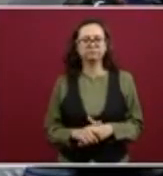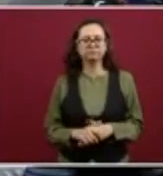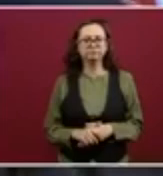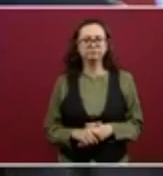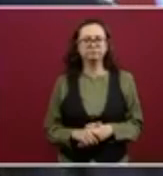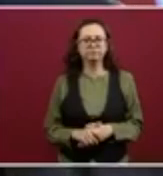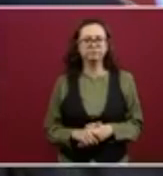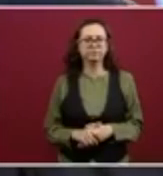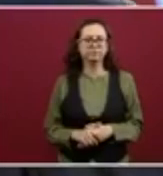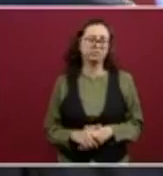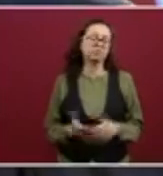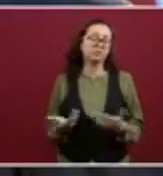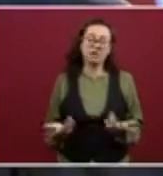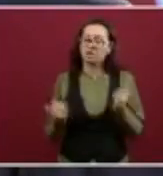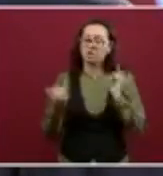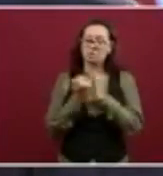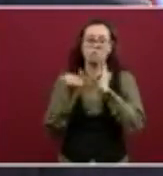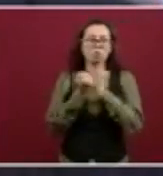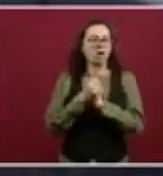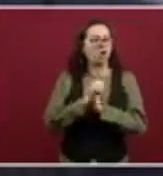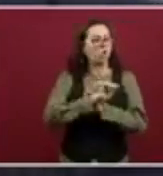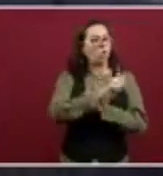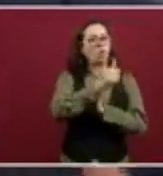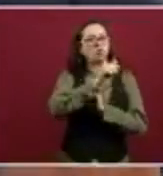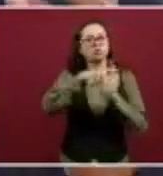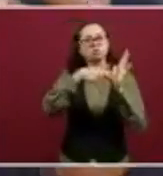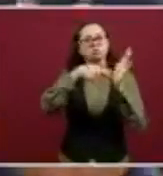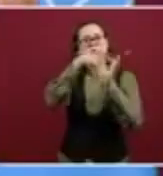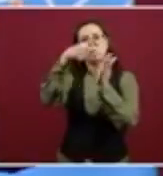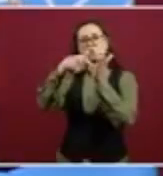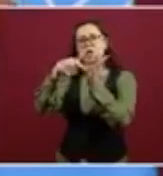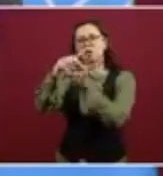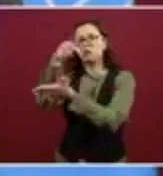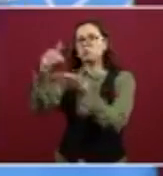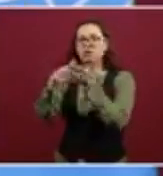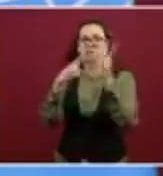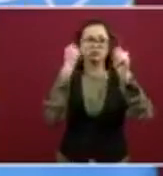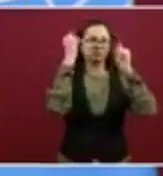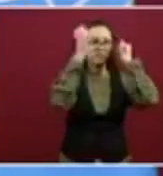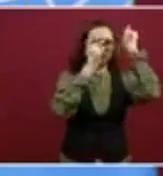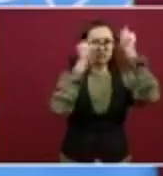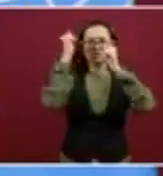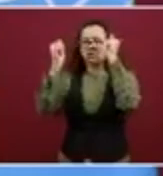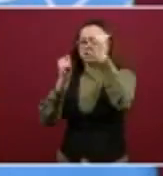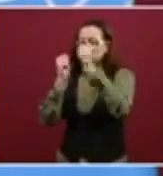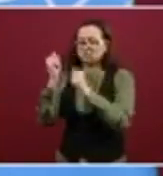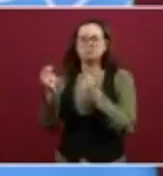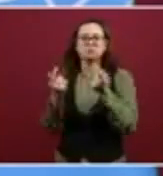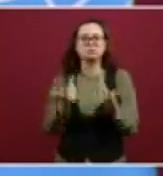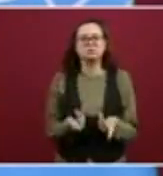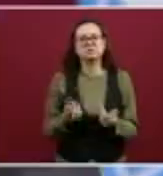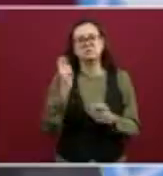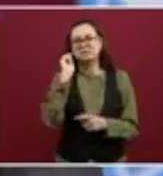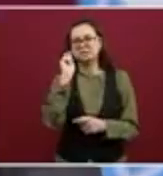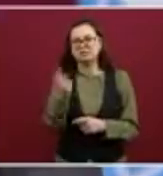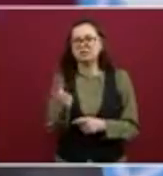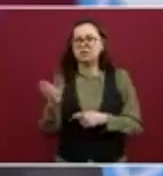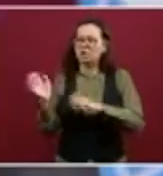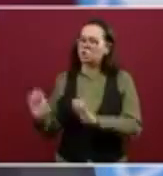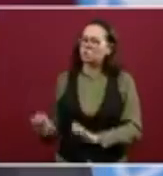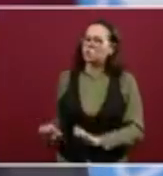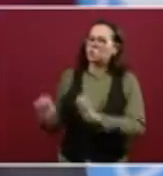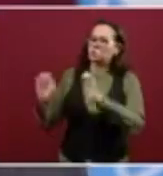centros turísticos porque no queremos los contrastes de hoteles de gran